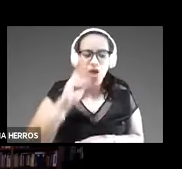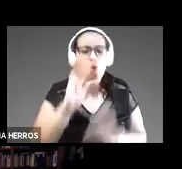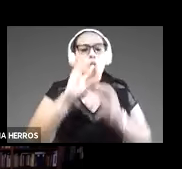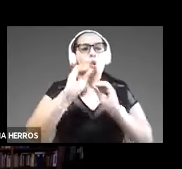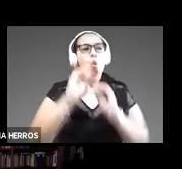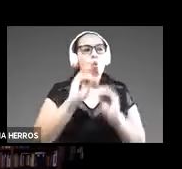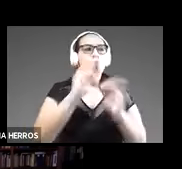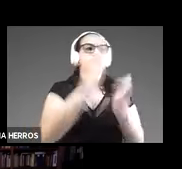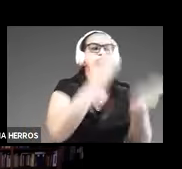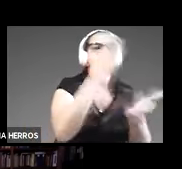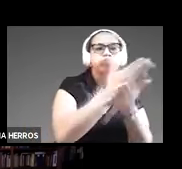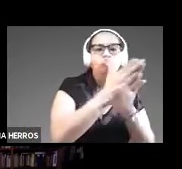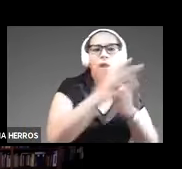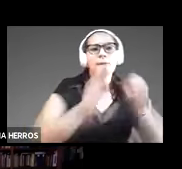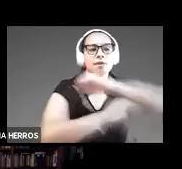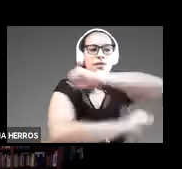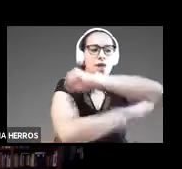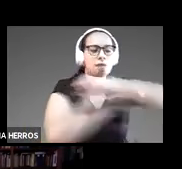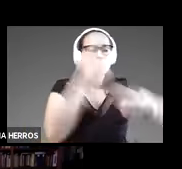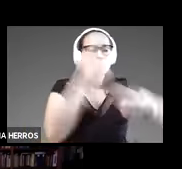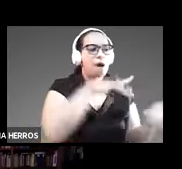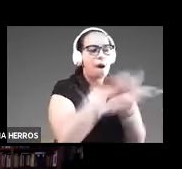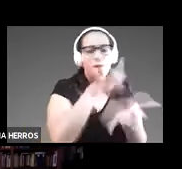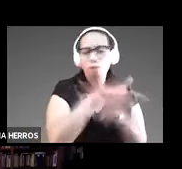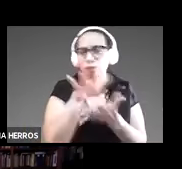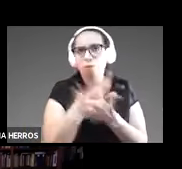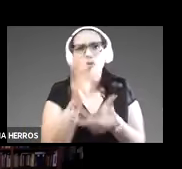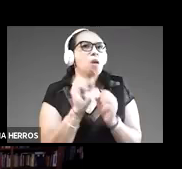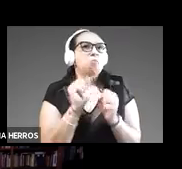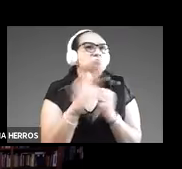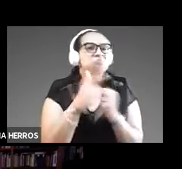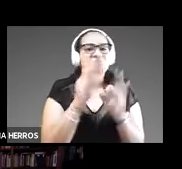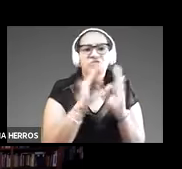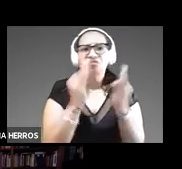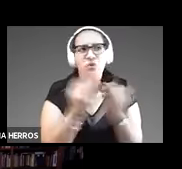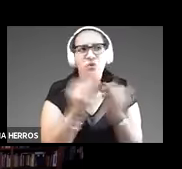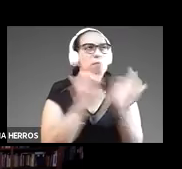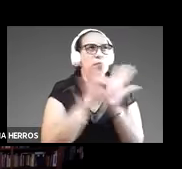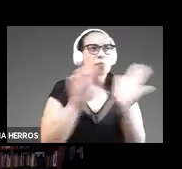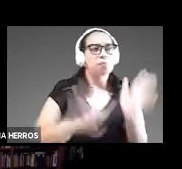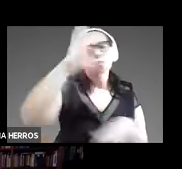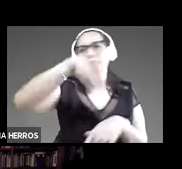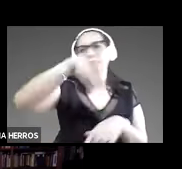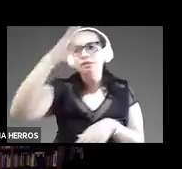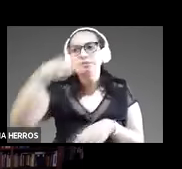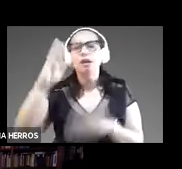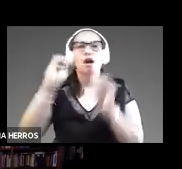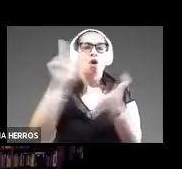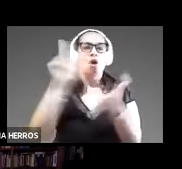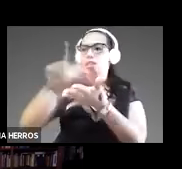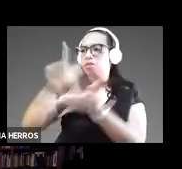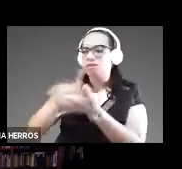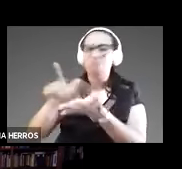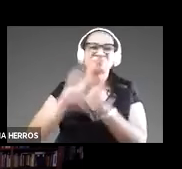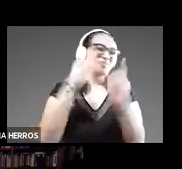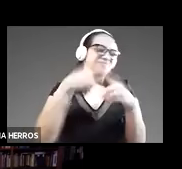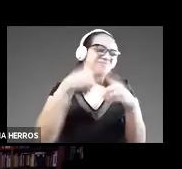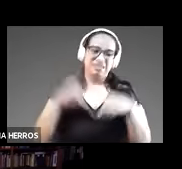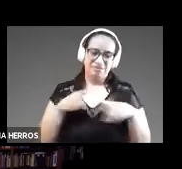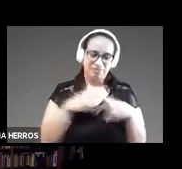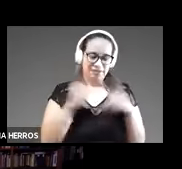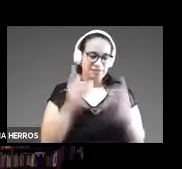y apoyar a los pilares de alguna u otra forma, ya sea pintándolos, limpiándolos, en fin, ¿no? Y que todos